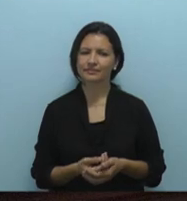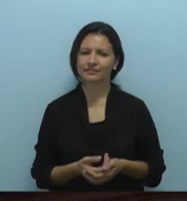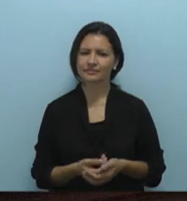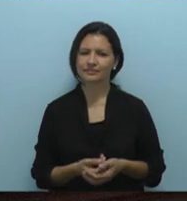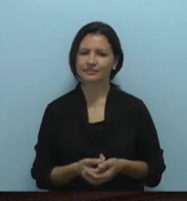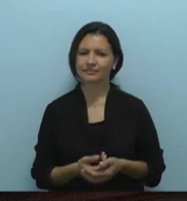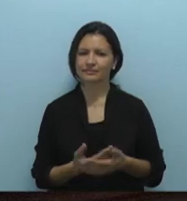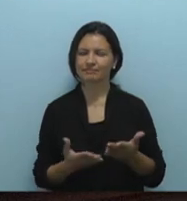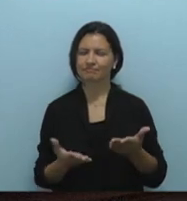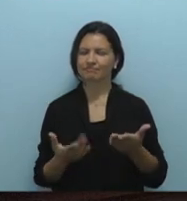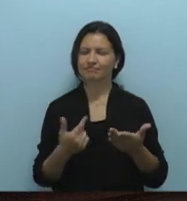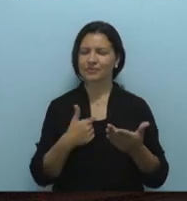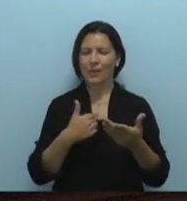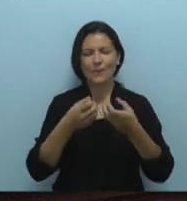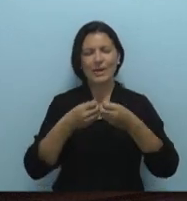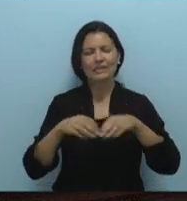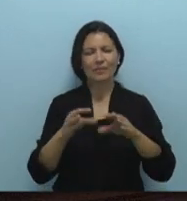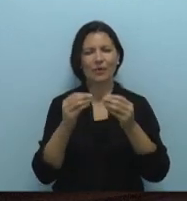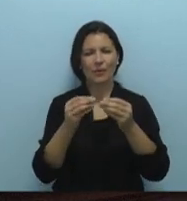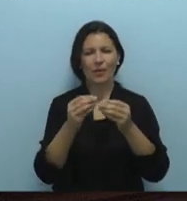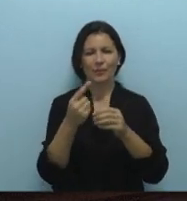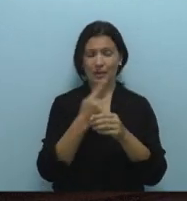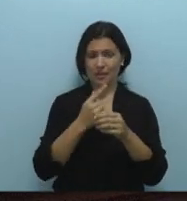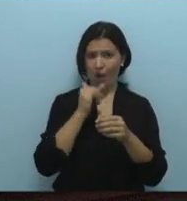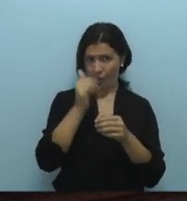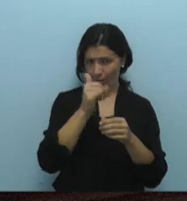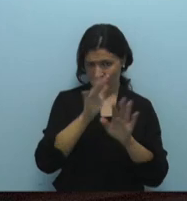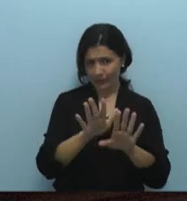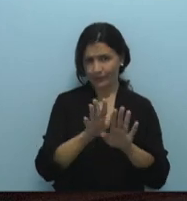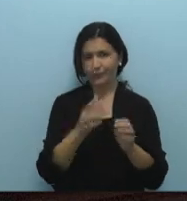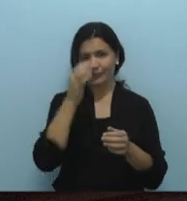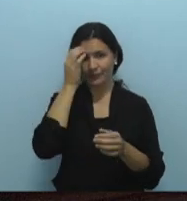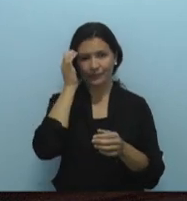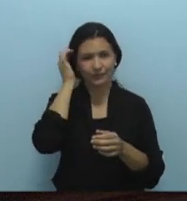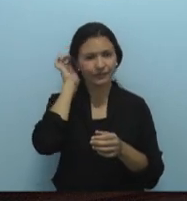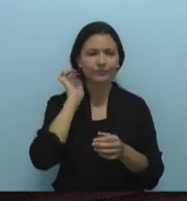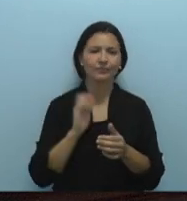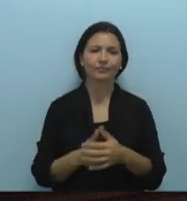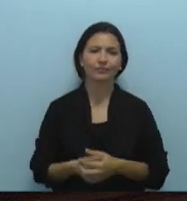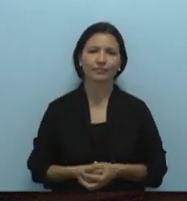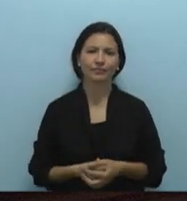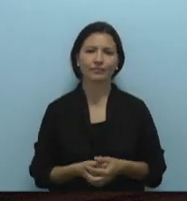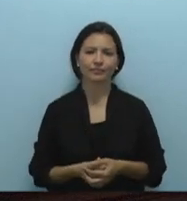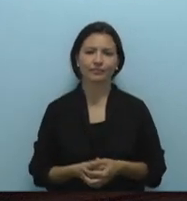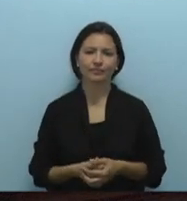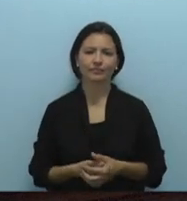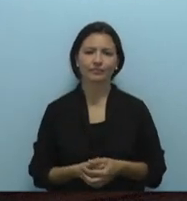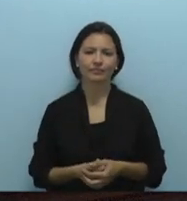Arrancamos al revés, ¿no? Sin votar. Primero, fundamento. ¿El proyecto? ¿Está bien?